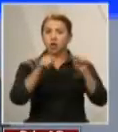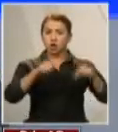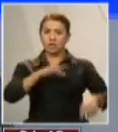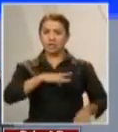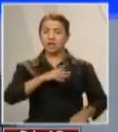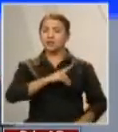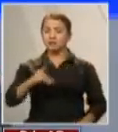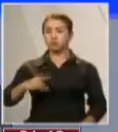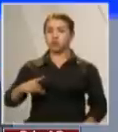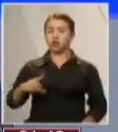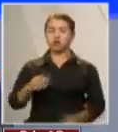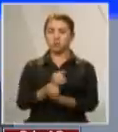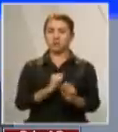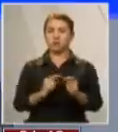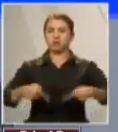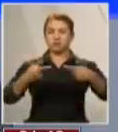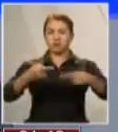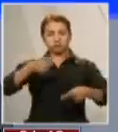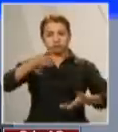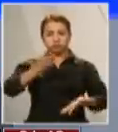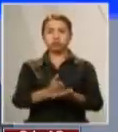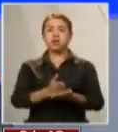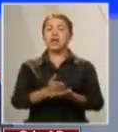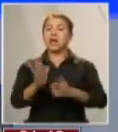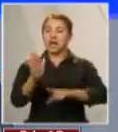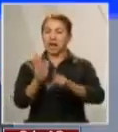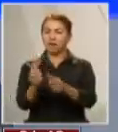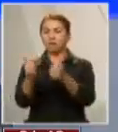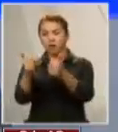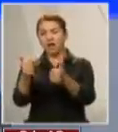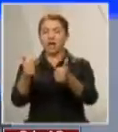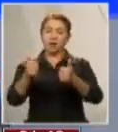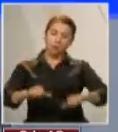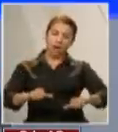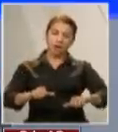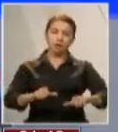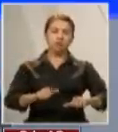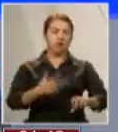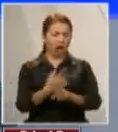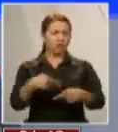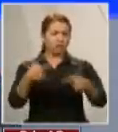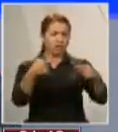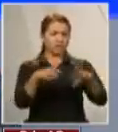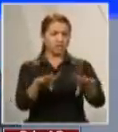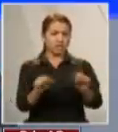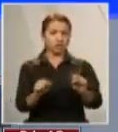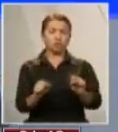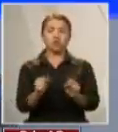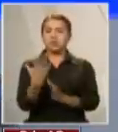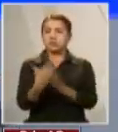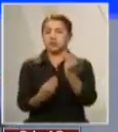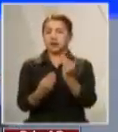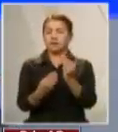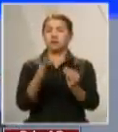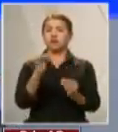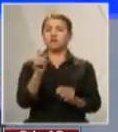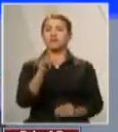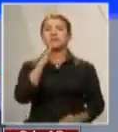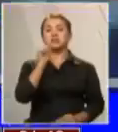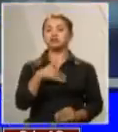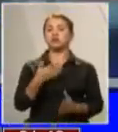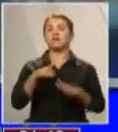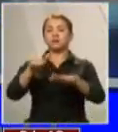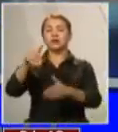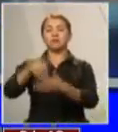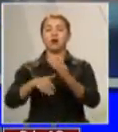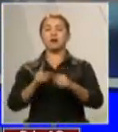Diputado, ¿no puede haber un debate legítimo sobre si esta ley es buena, es mala? Eso lo tuvimos, el debate. Bueno, terminamos el debate y nos quitaron fascista por haber votado si, a favor. Ok,